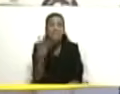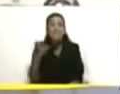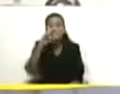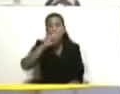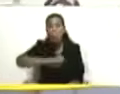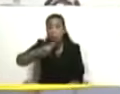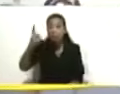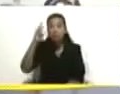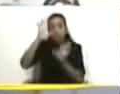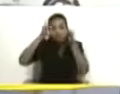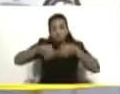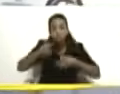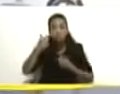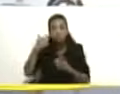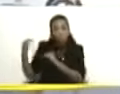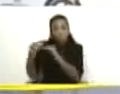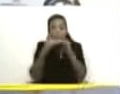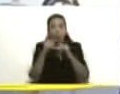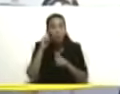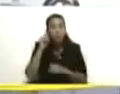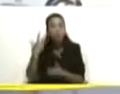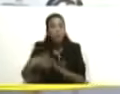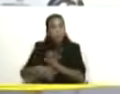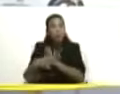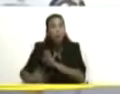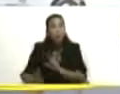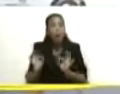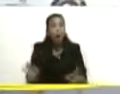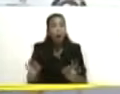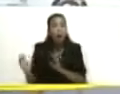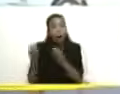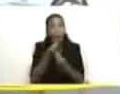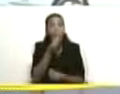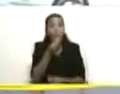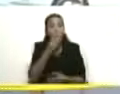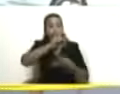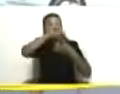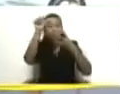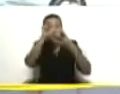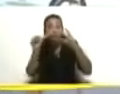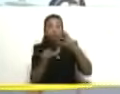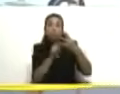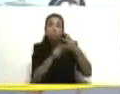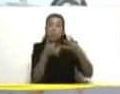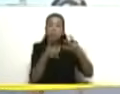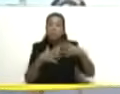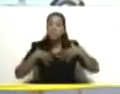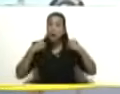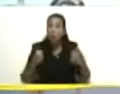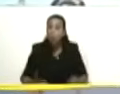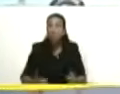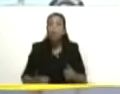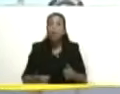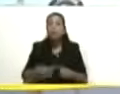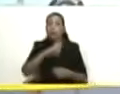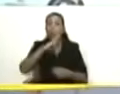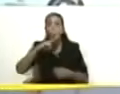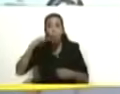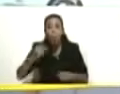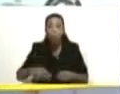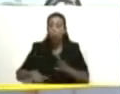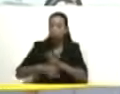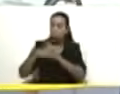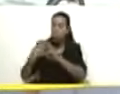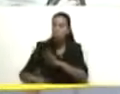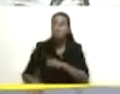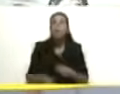años de que el pueblo llegó al poder. Ahora vamos a la onda de come sano, seguro, sabroso y